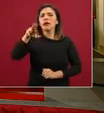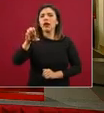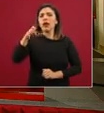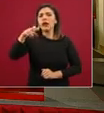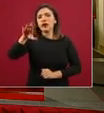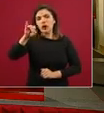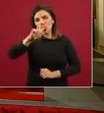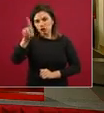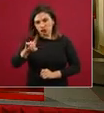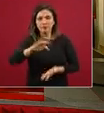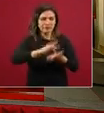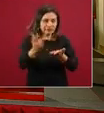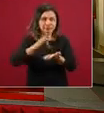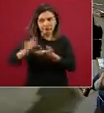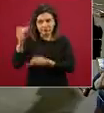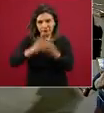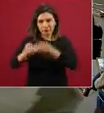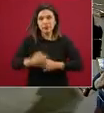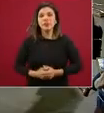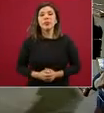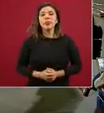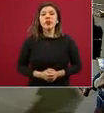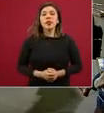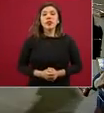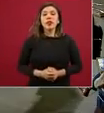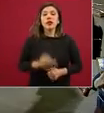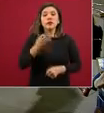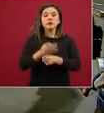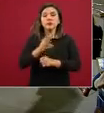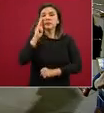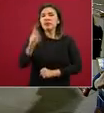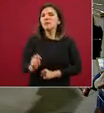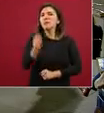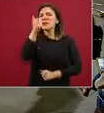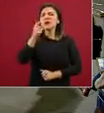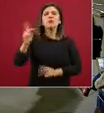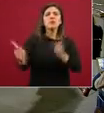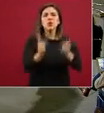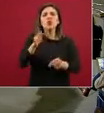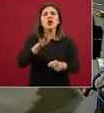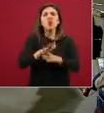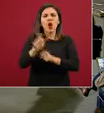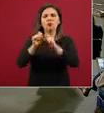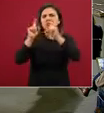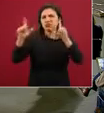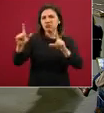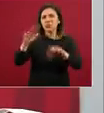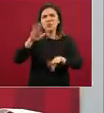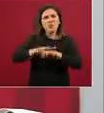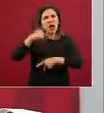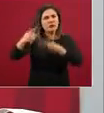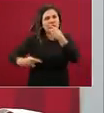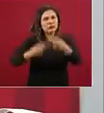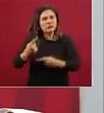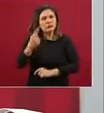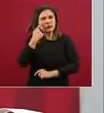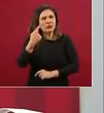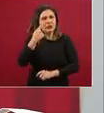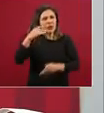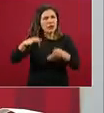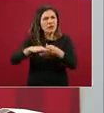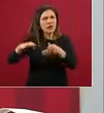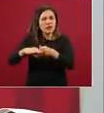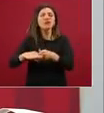Gracias, Aurora. Gracias, Enrique. Vamos a ver la primera pregunta que nos han acercado de manera reiterada y